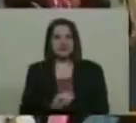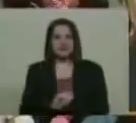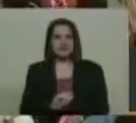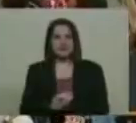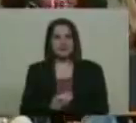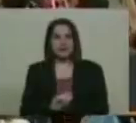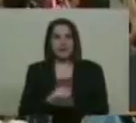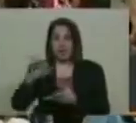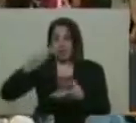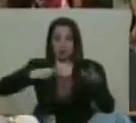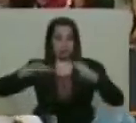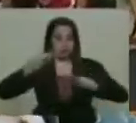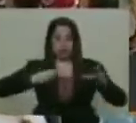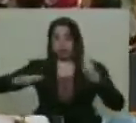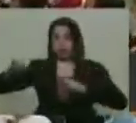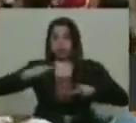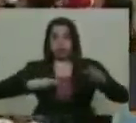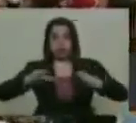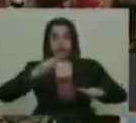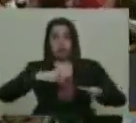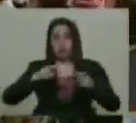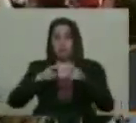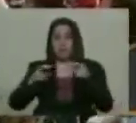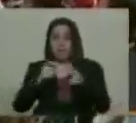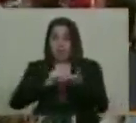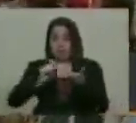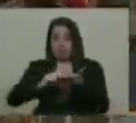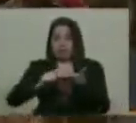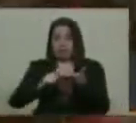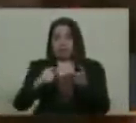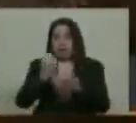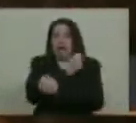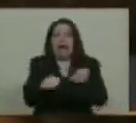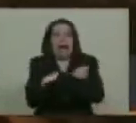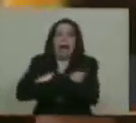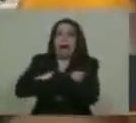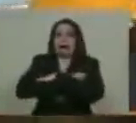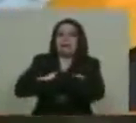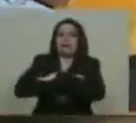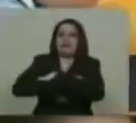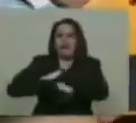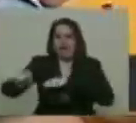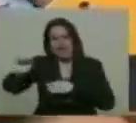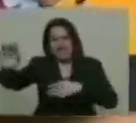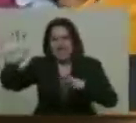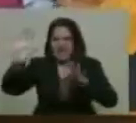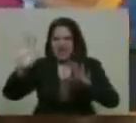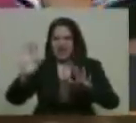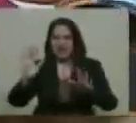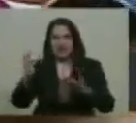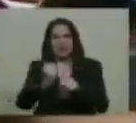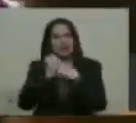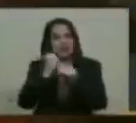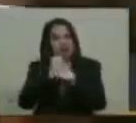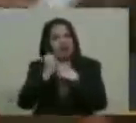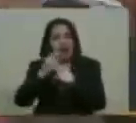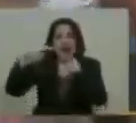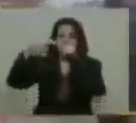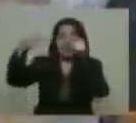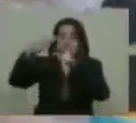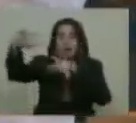Deme los papeles, pero no me secuestren el brazo. Déjenme actuar para recibir el papel de esta